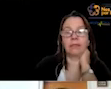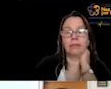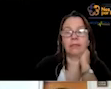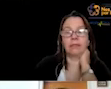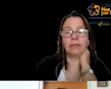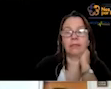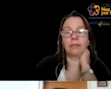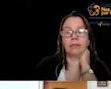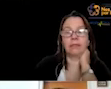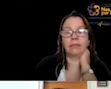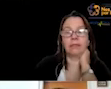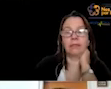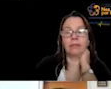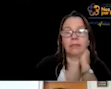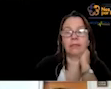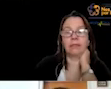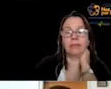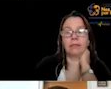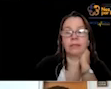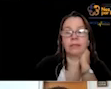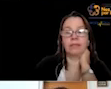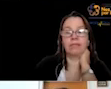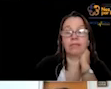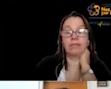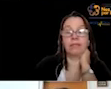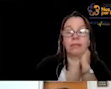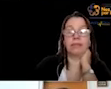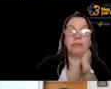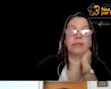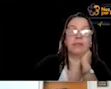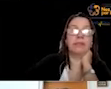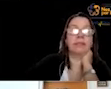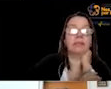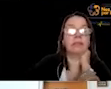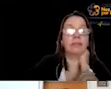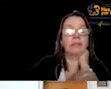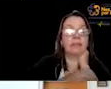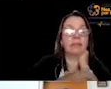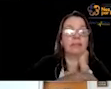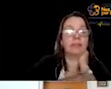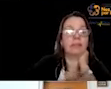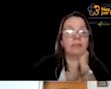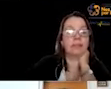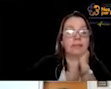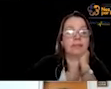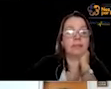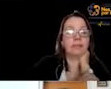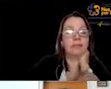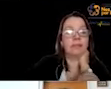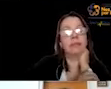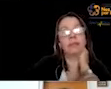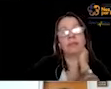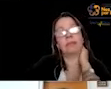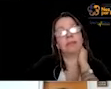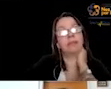entera, puede ser descremada, con grasa, leche en polvo. O sea, 3 porciones al día es lo que estaría indicado.